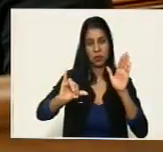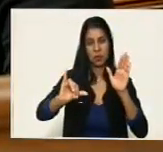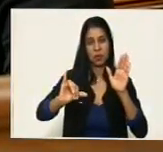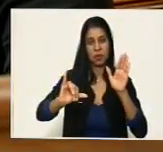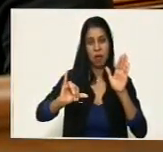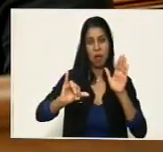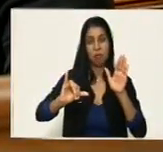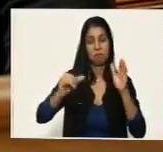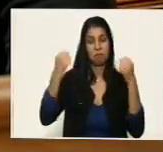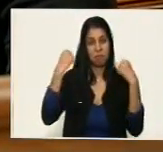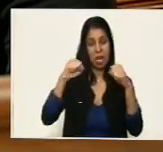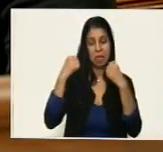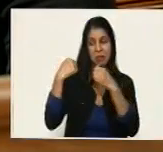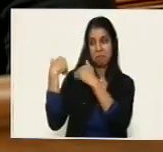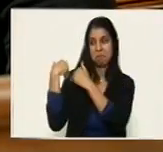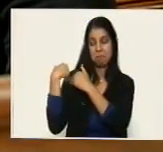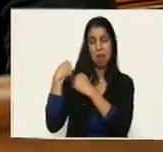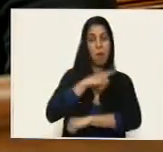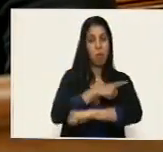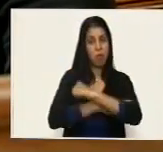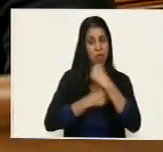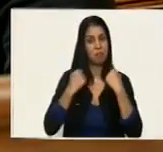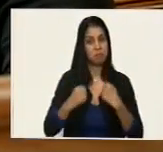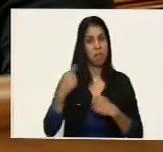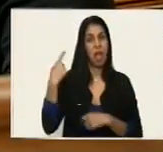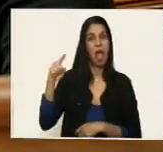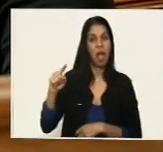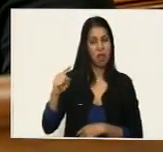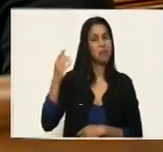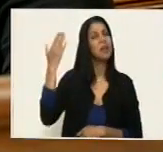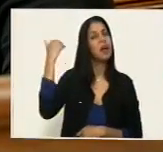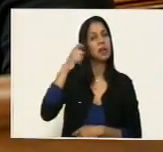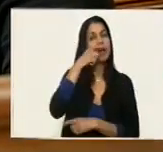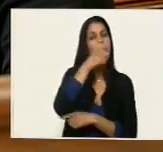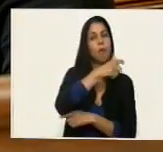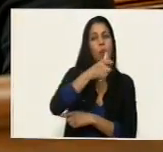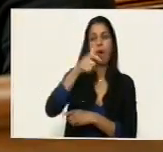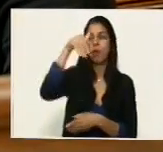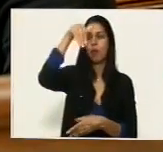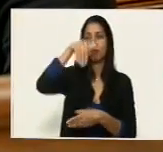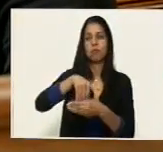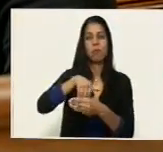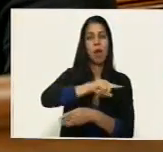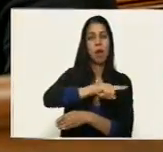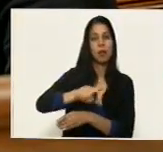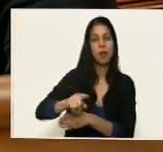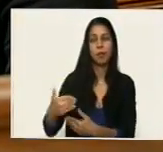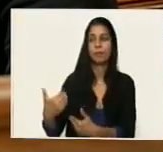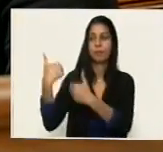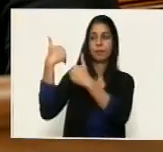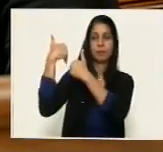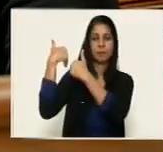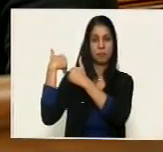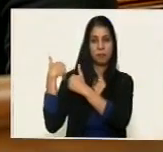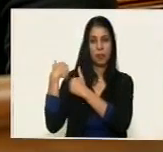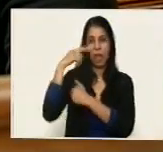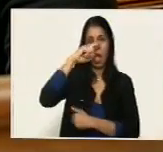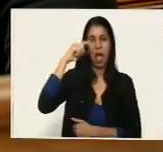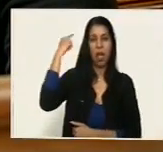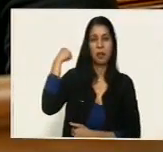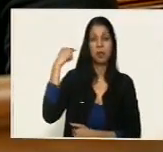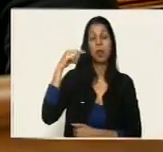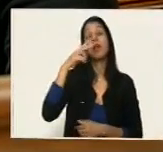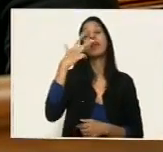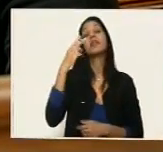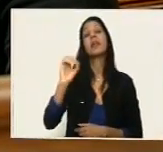en ejercicio de su poder originario, emanado del mandato conferido por el pueblo de Venezuela el 30